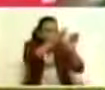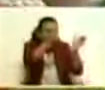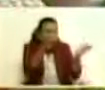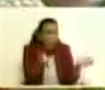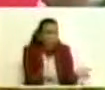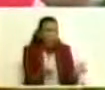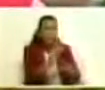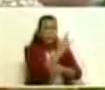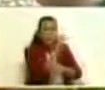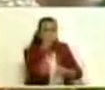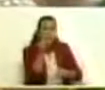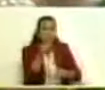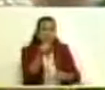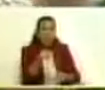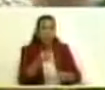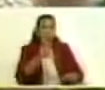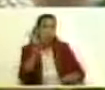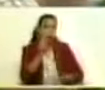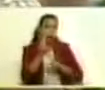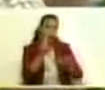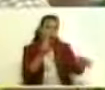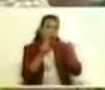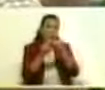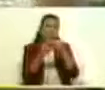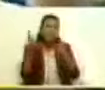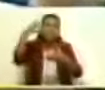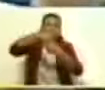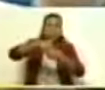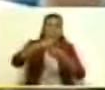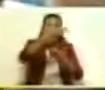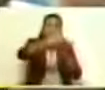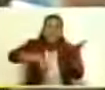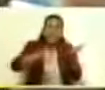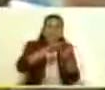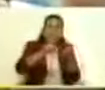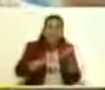representación de nuestra venezolanidad.